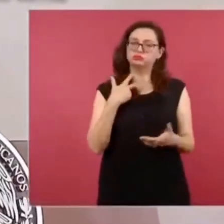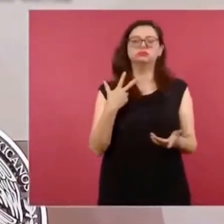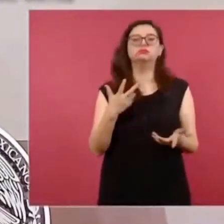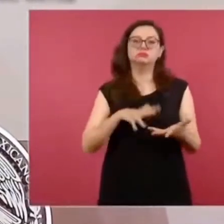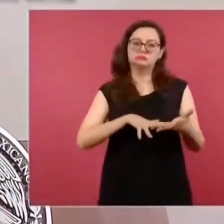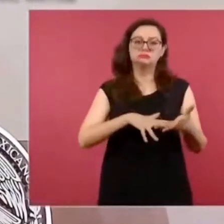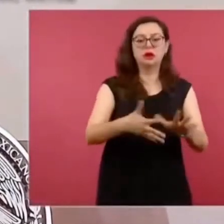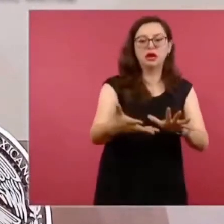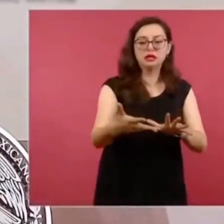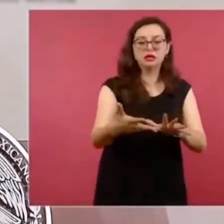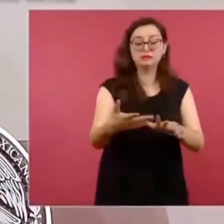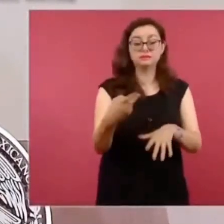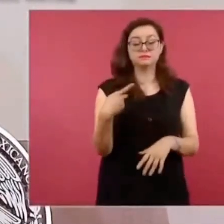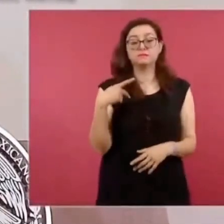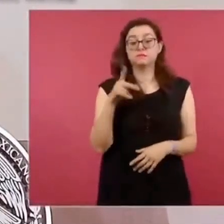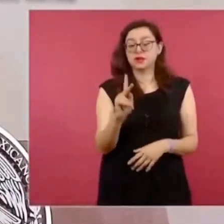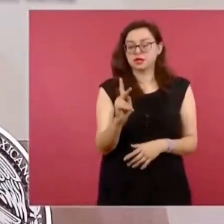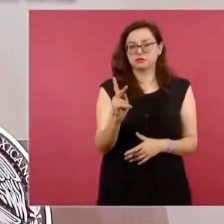diciendo,